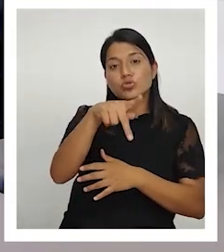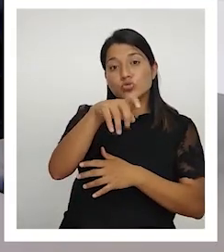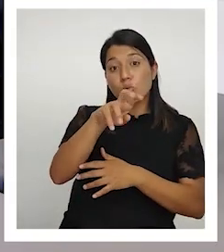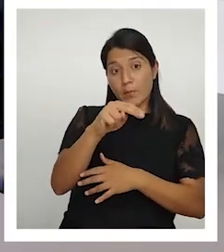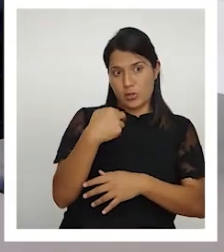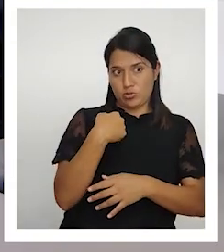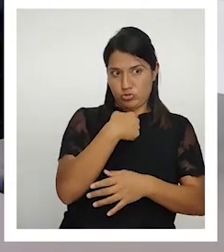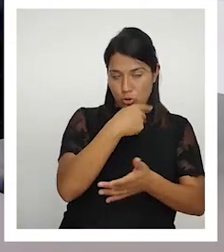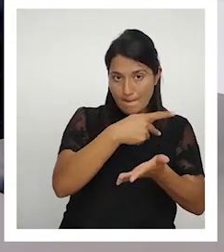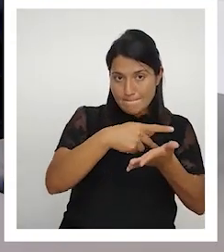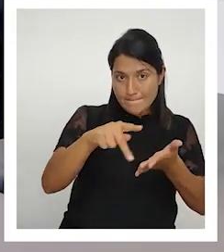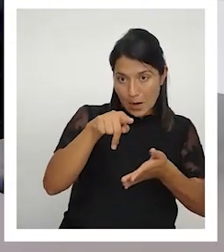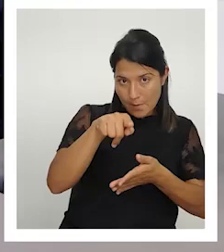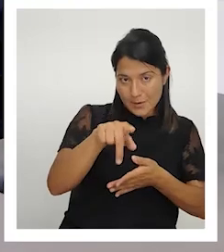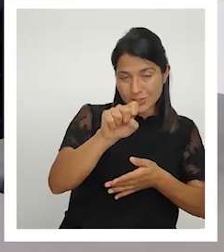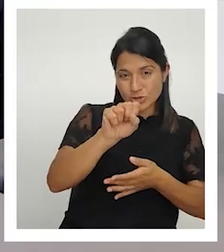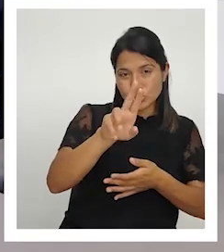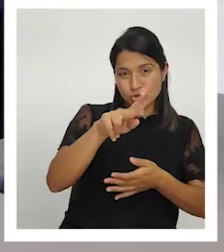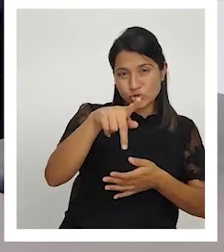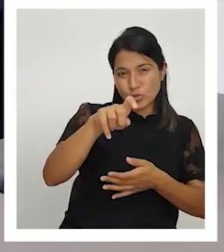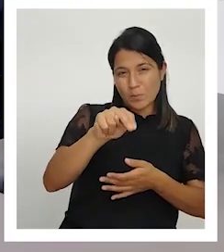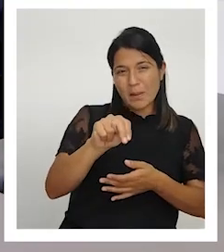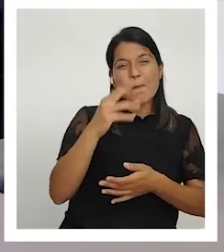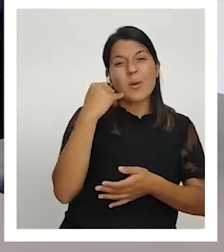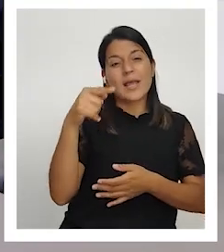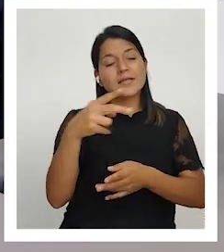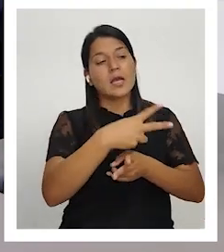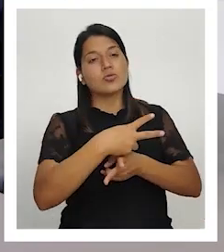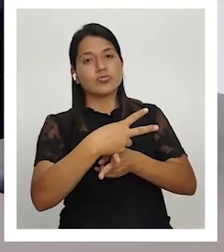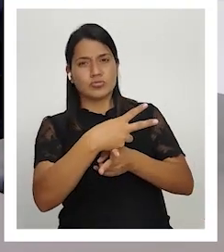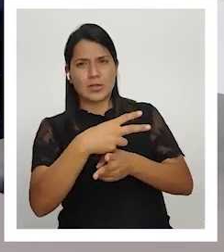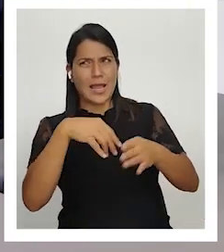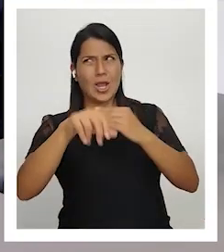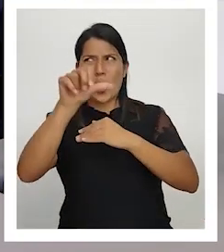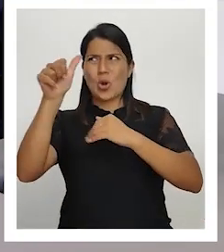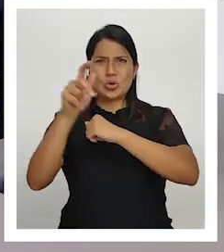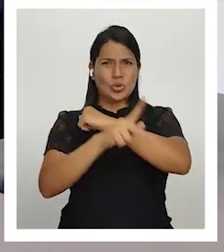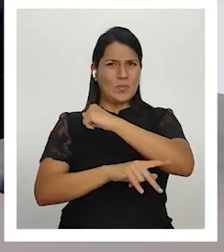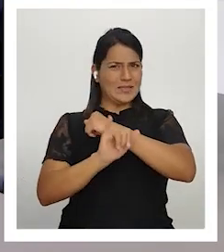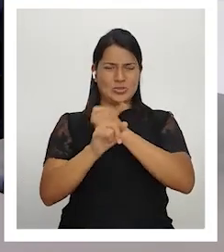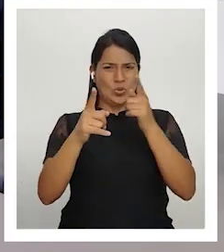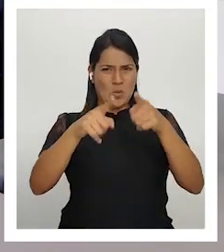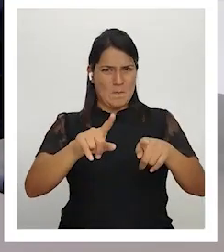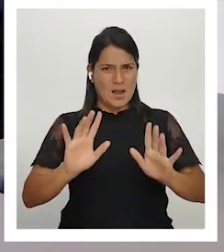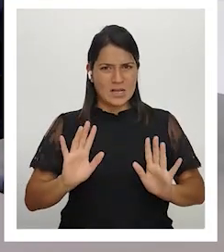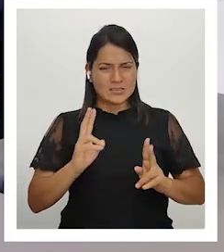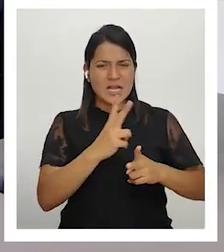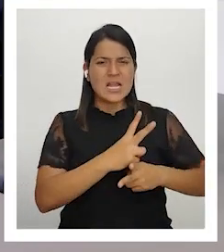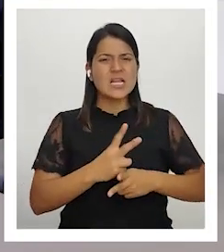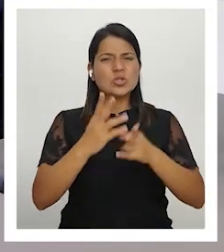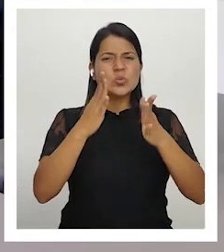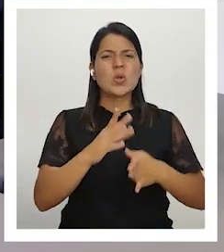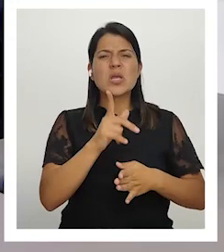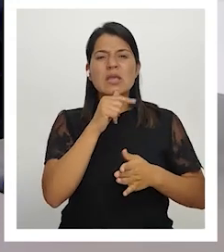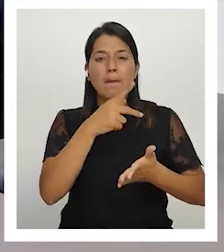es la que nos supervisa, ¿verdad? Cuando en otros países eso no sucede, el supervisor lo paga el Estado,